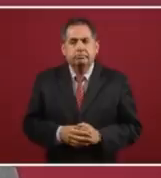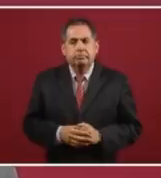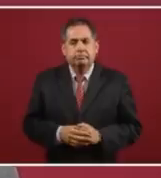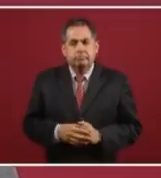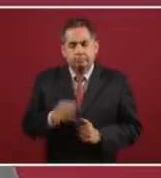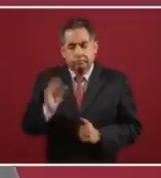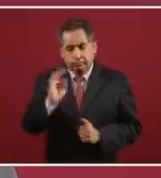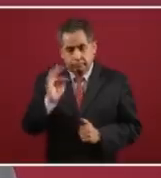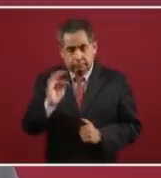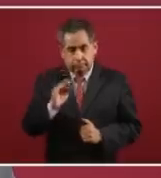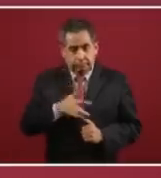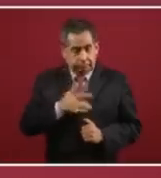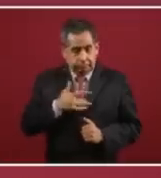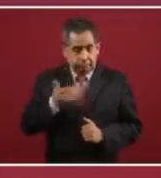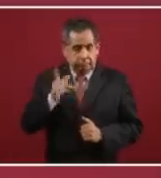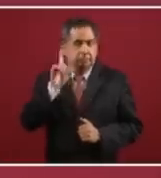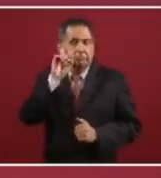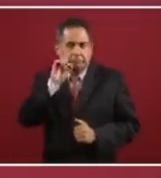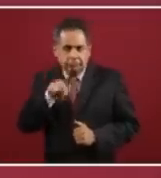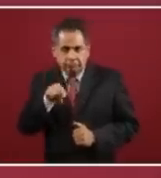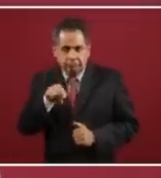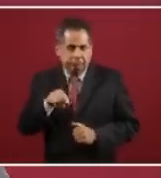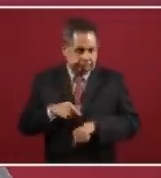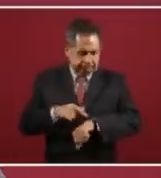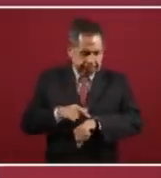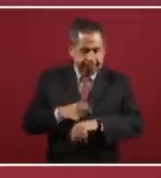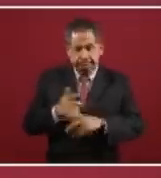si les parece también mañana,